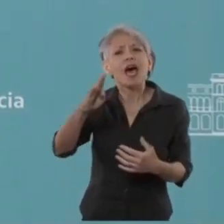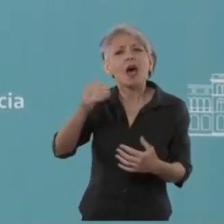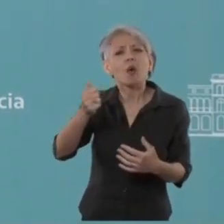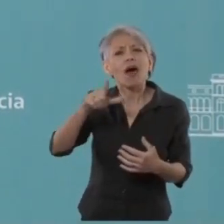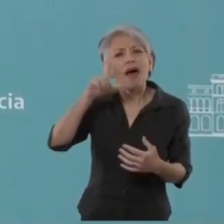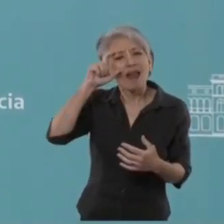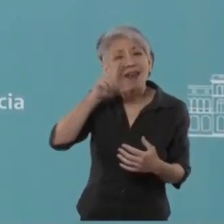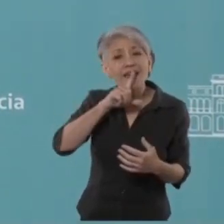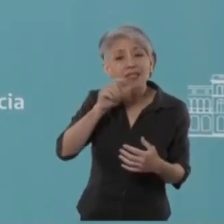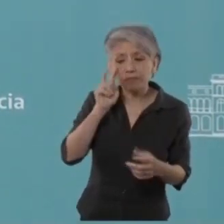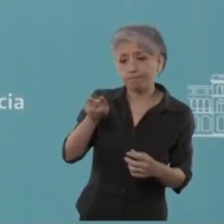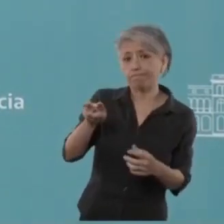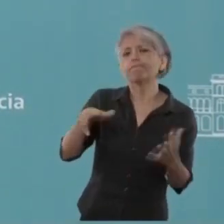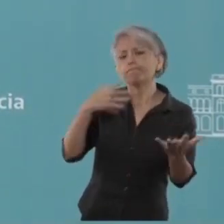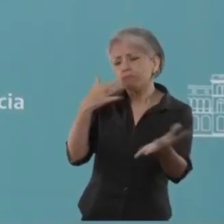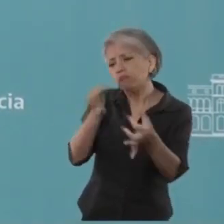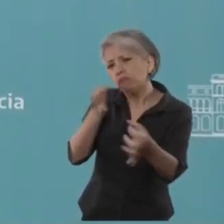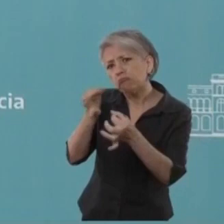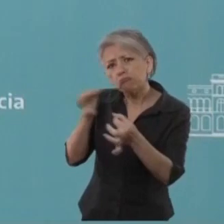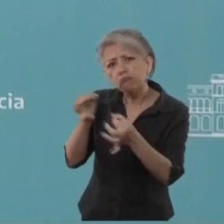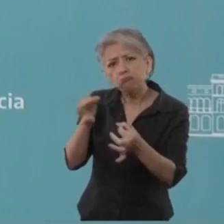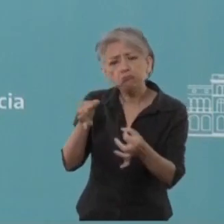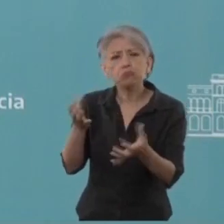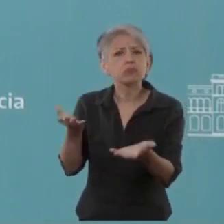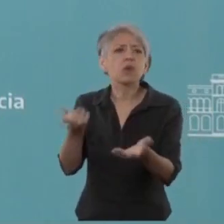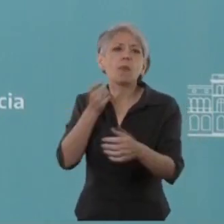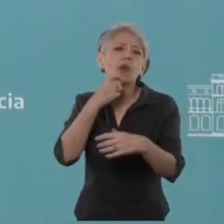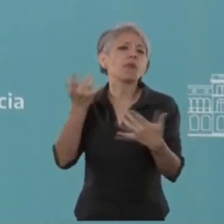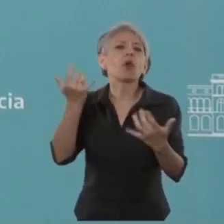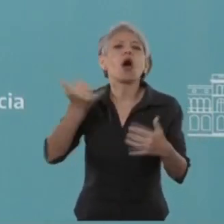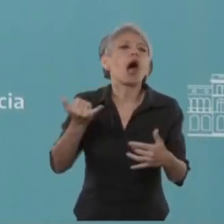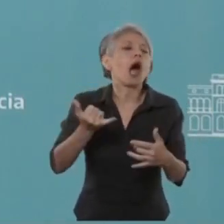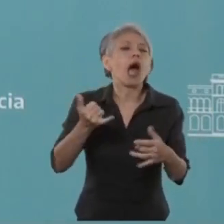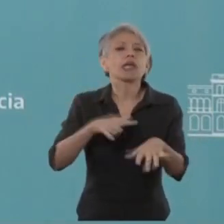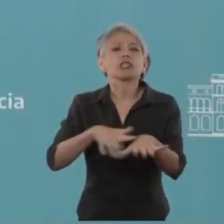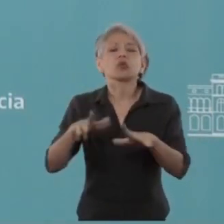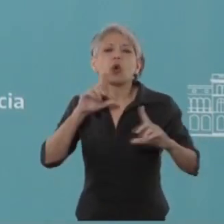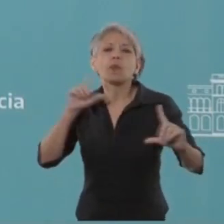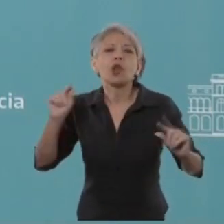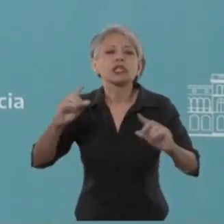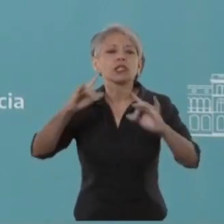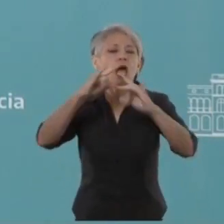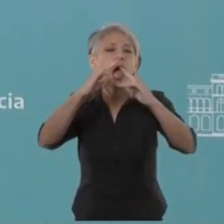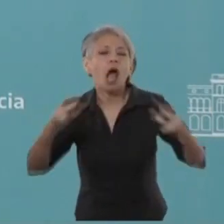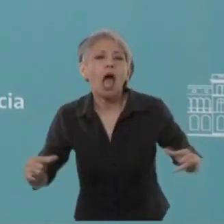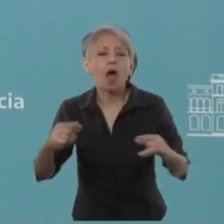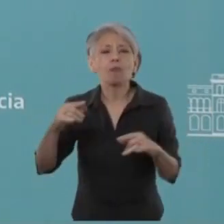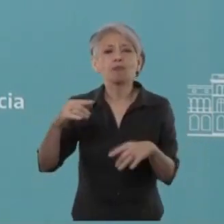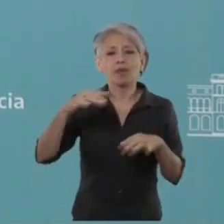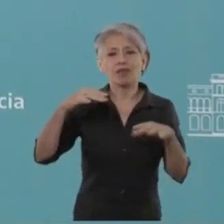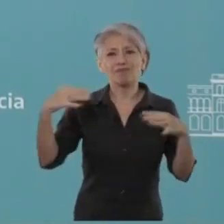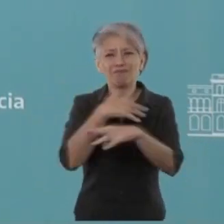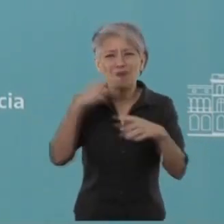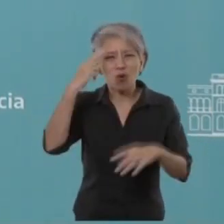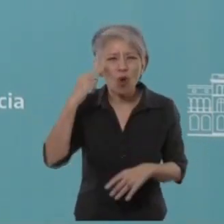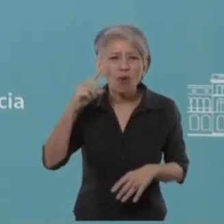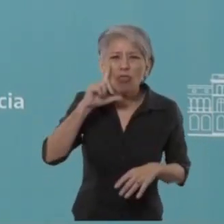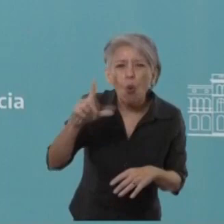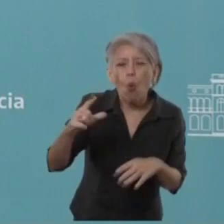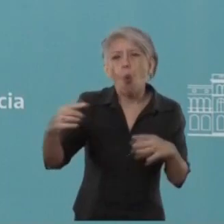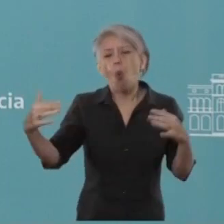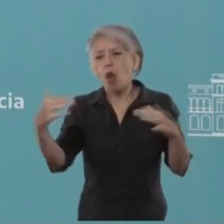veces con quienes dialogan con él en los momentos de los acampes, en los momentos en los que está cortada la 9 de julio, en muchos casos hay